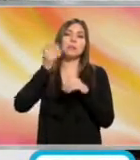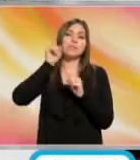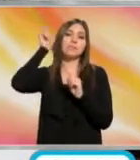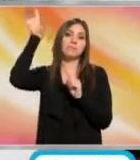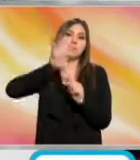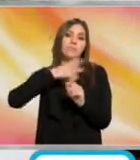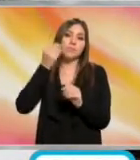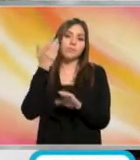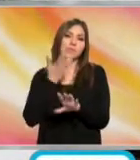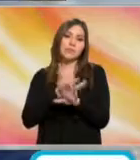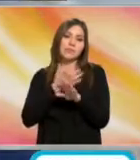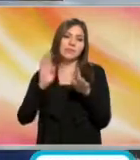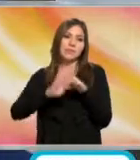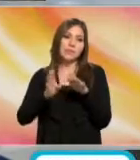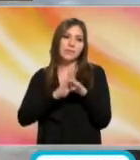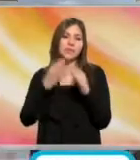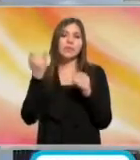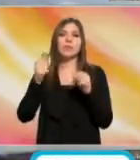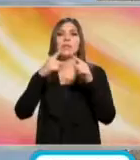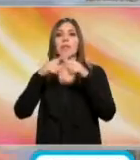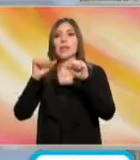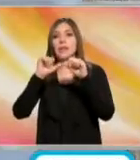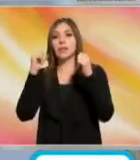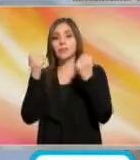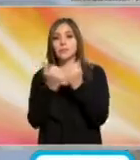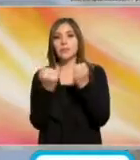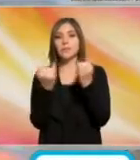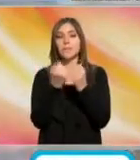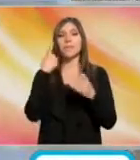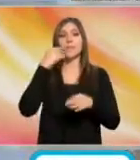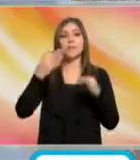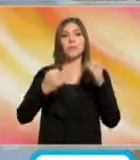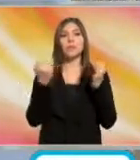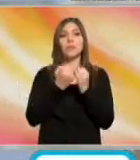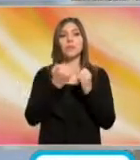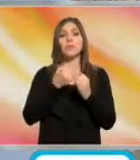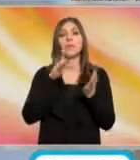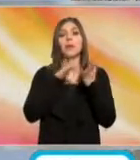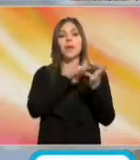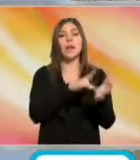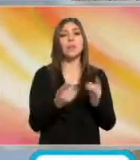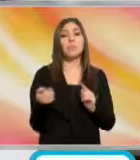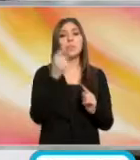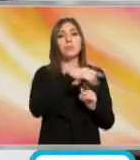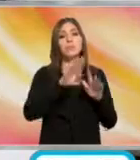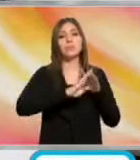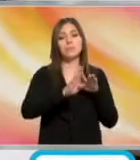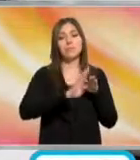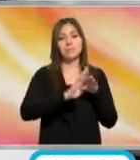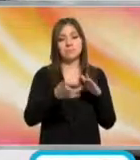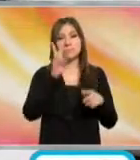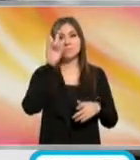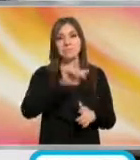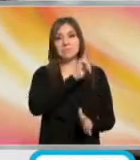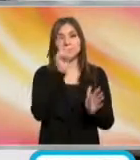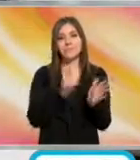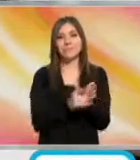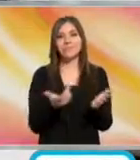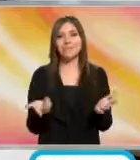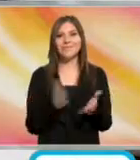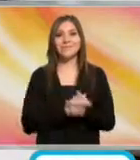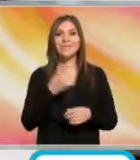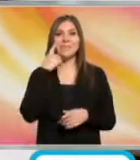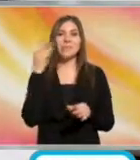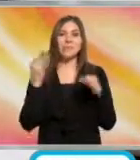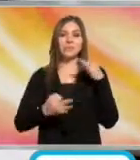y el Partido Demócrata es uno de ellos, las asociaciones civiles y hasta el Poder Judicial se ha puesto del lado de los migrantes. Del lado de la ley. Del lado de la ley, así es. De